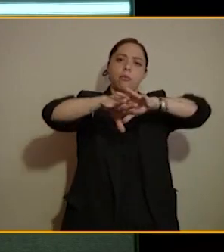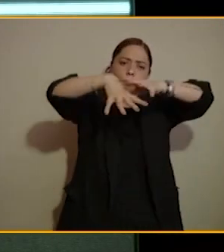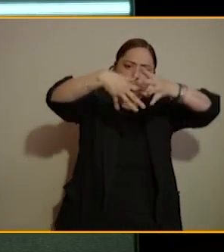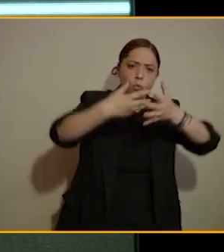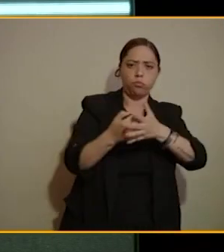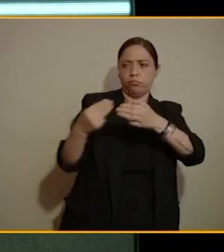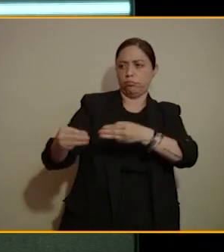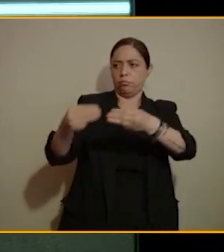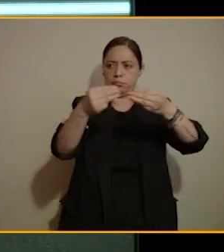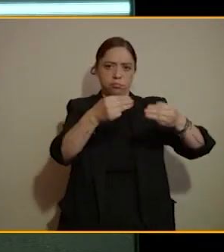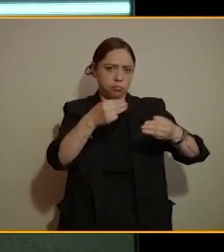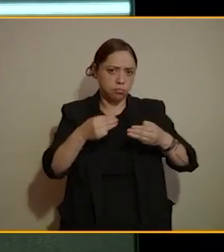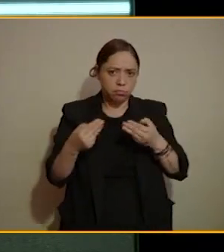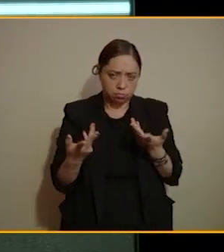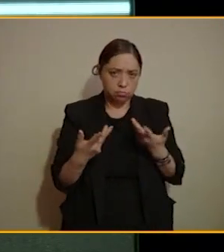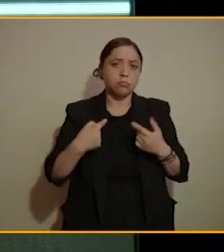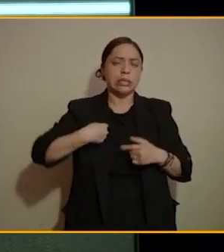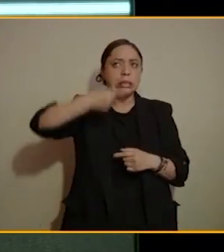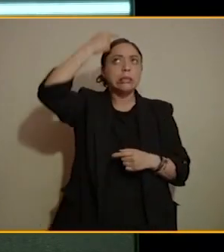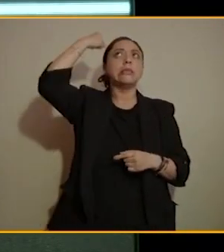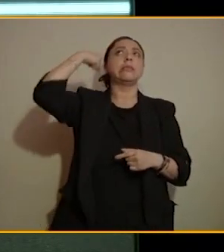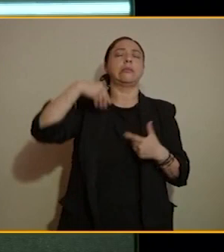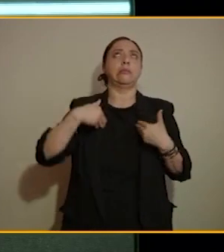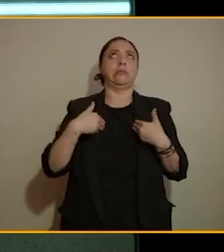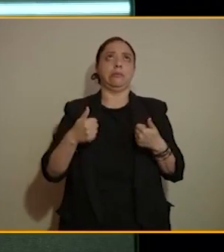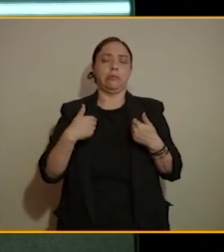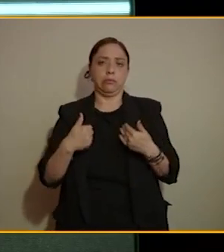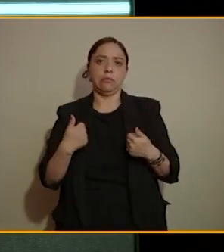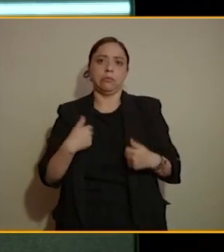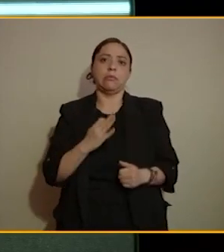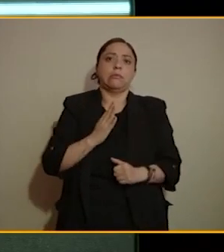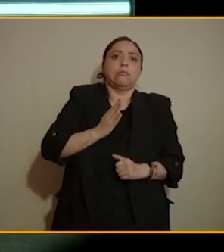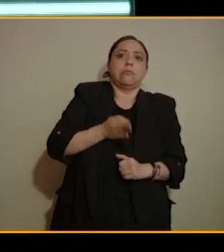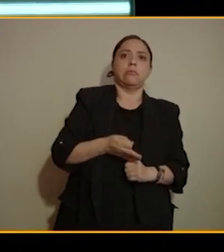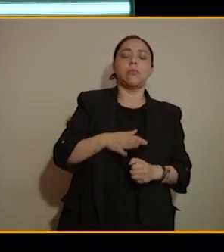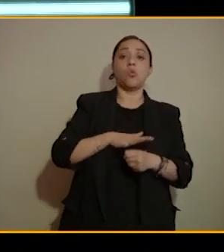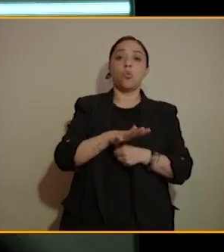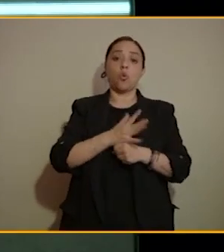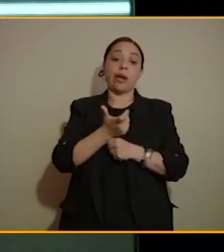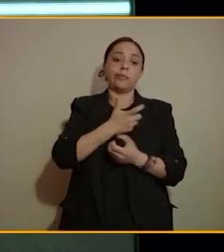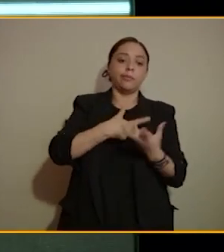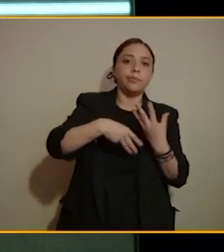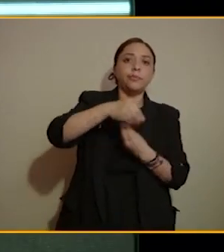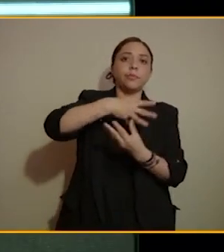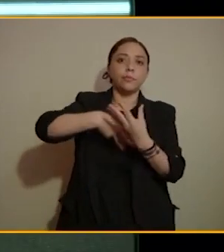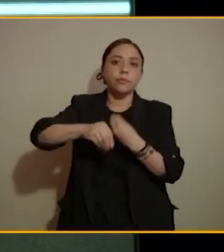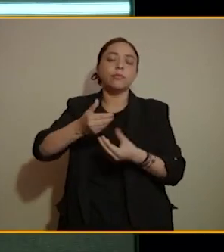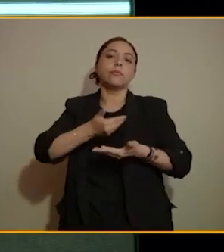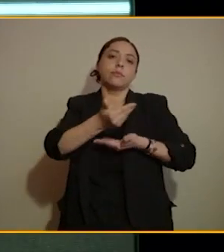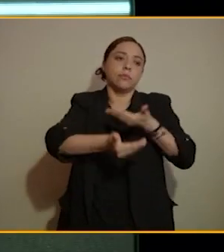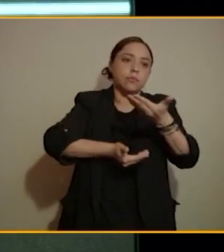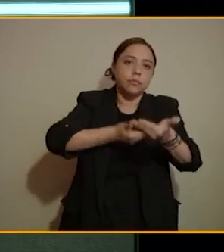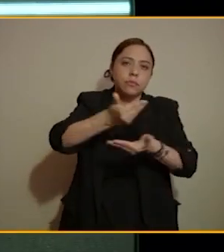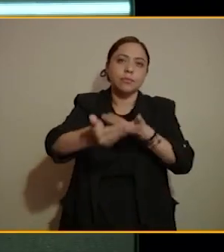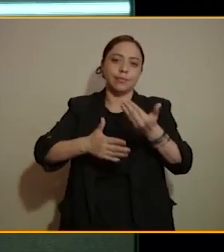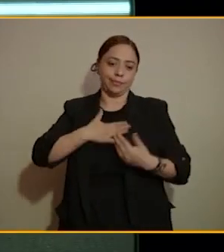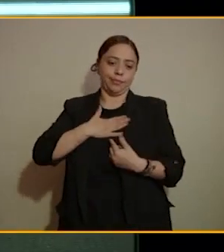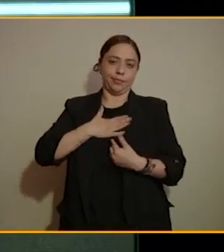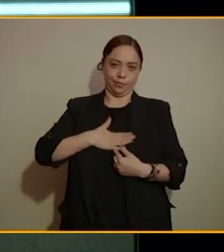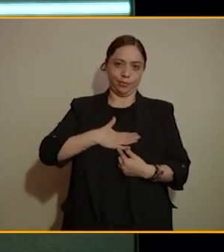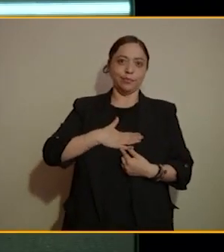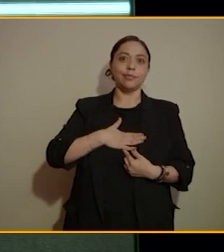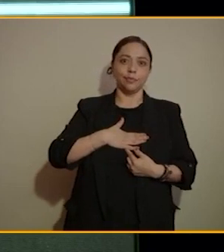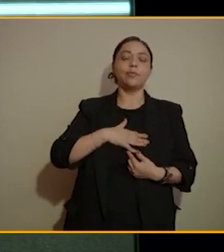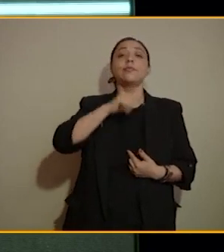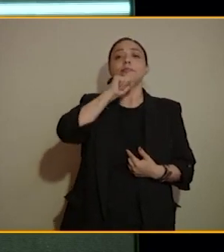más conciencia y tiene también mucha más aceptación del costo, por ejemplo, de comercio justo y otros valores que nos